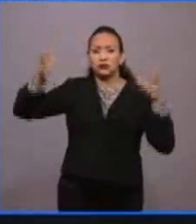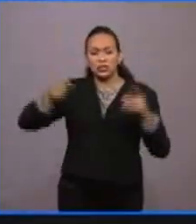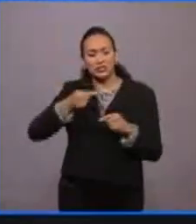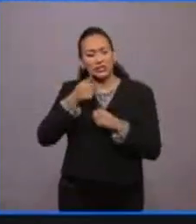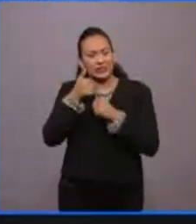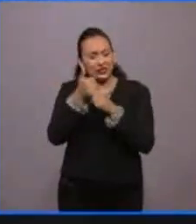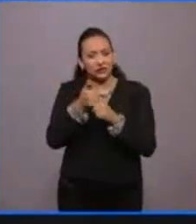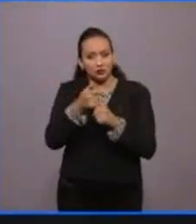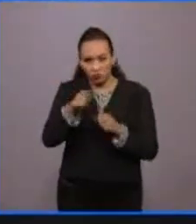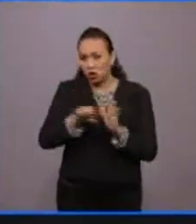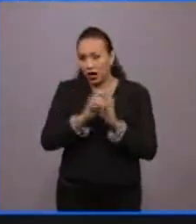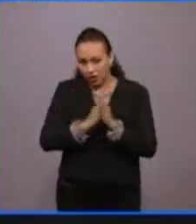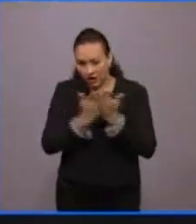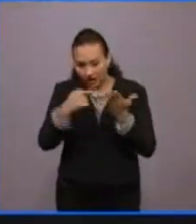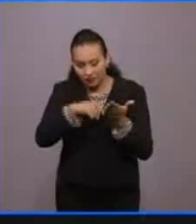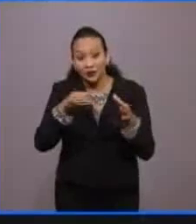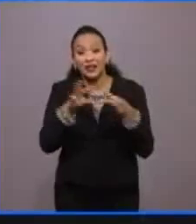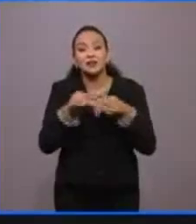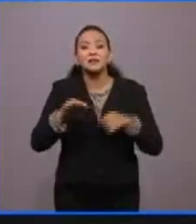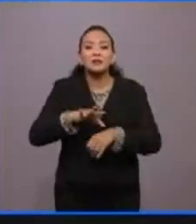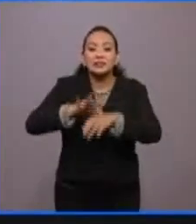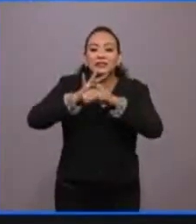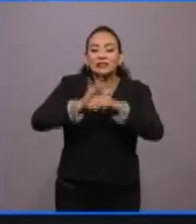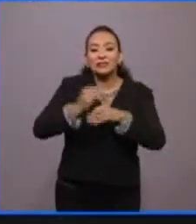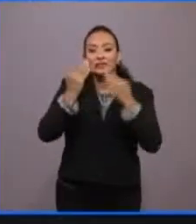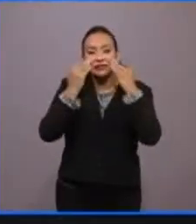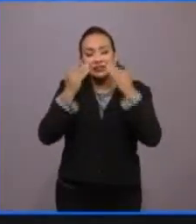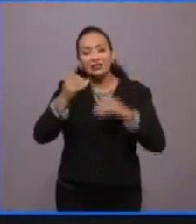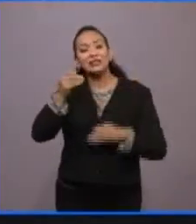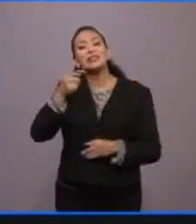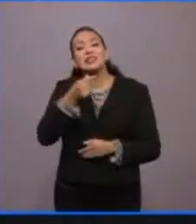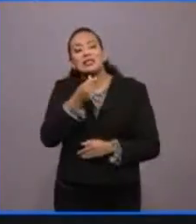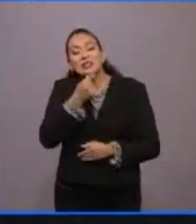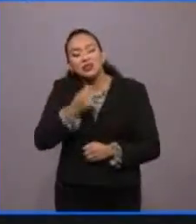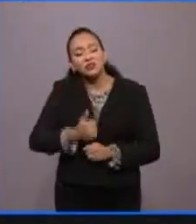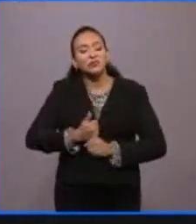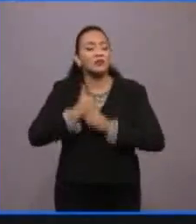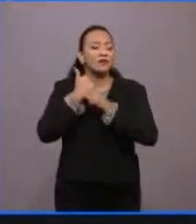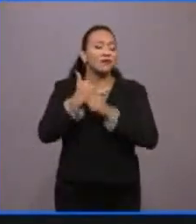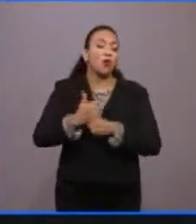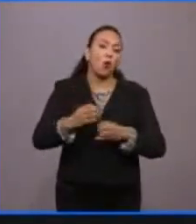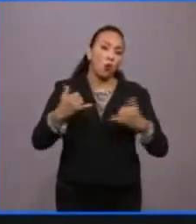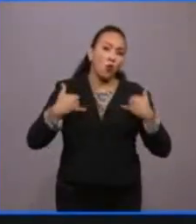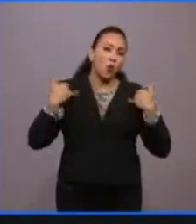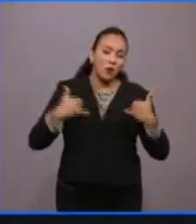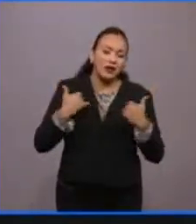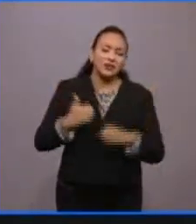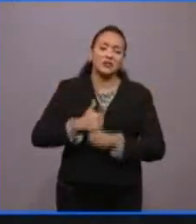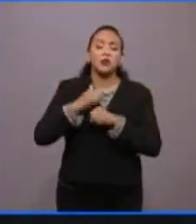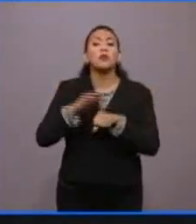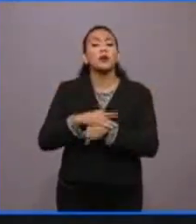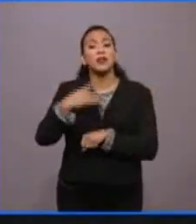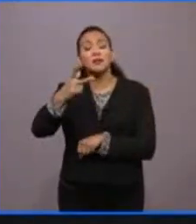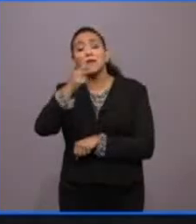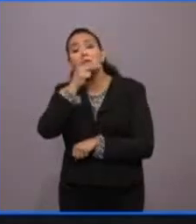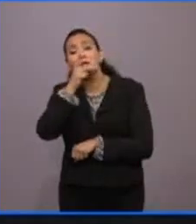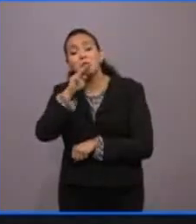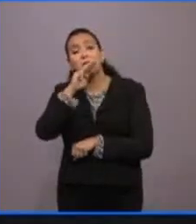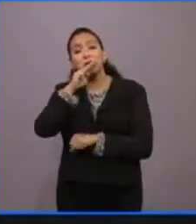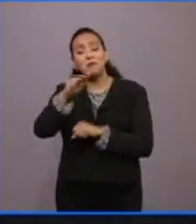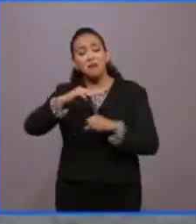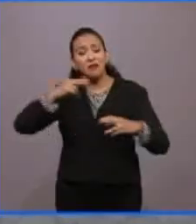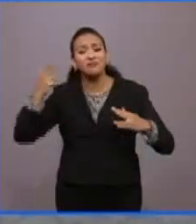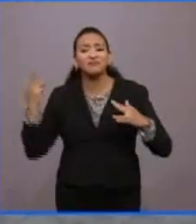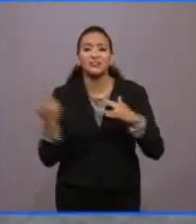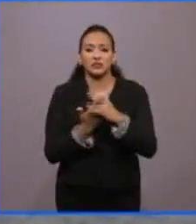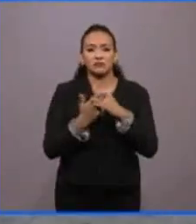obra recoge testimonios y experiencias de menores y adolescentes que han enfrentado la desaparición y asesinato extrajudicial de sus madres